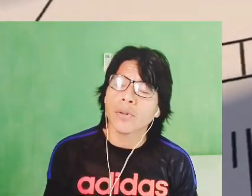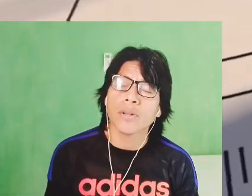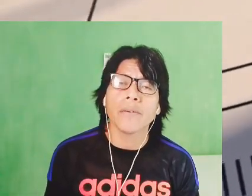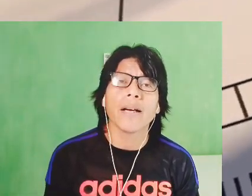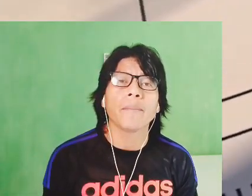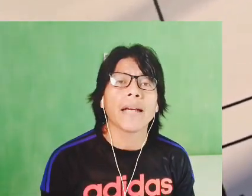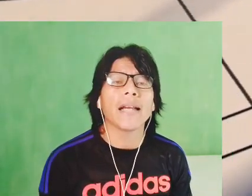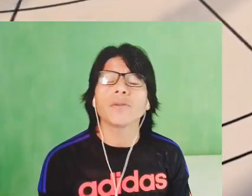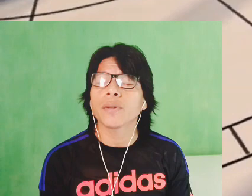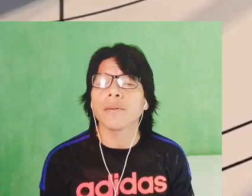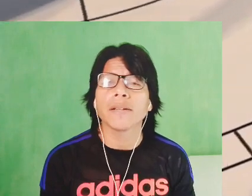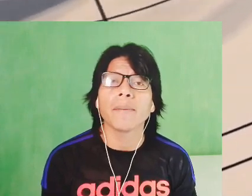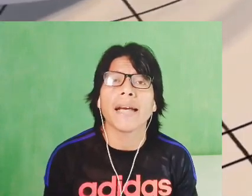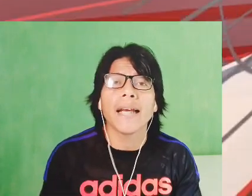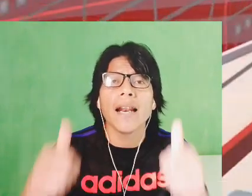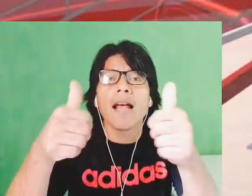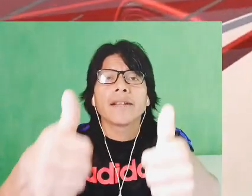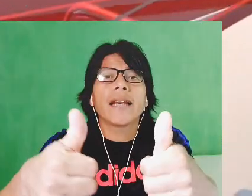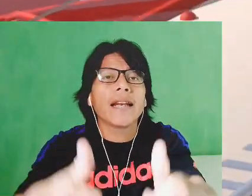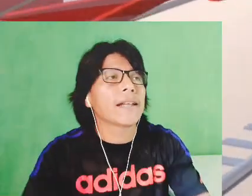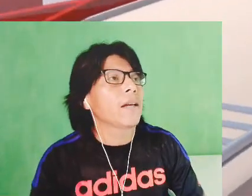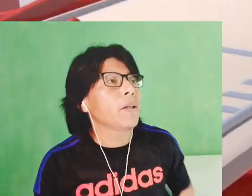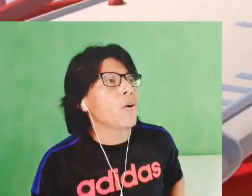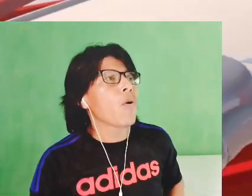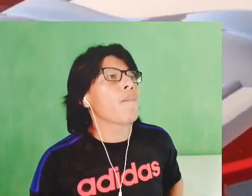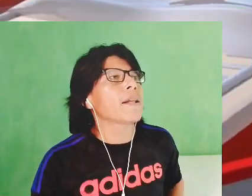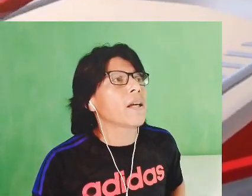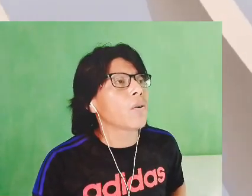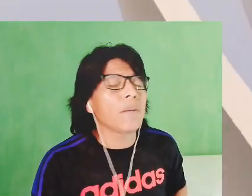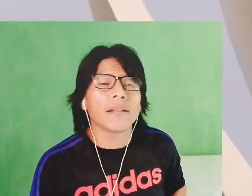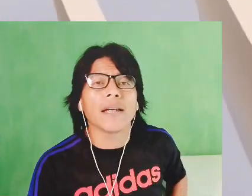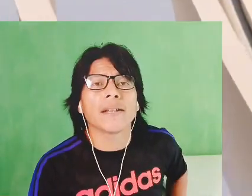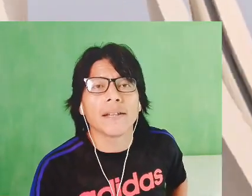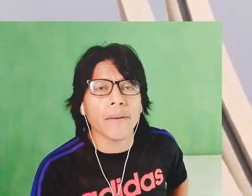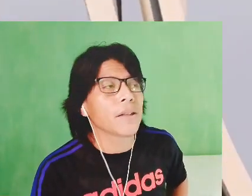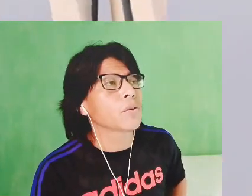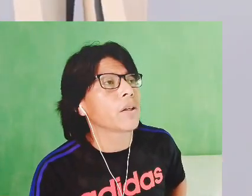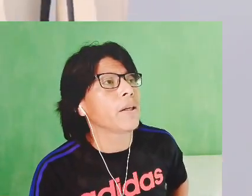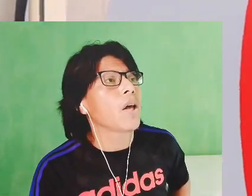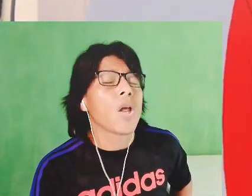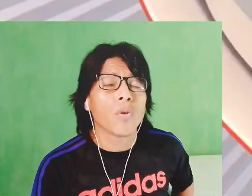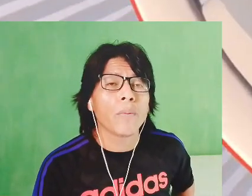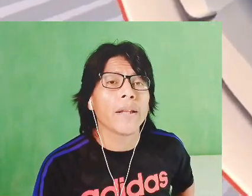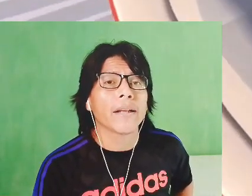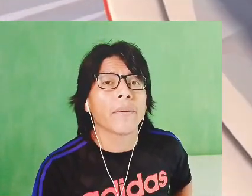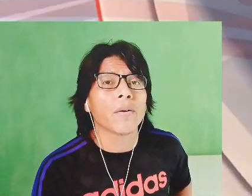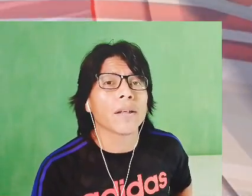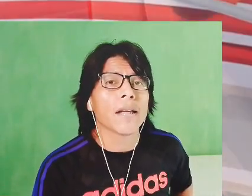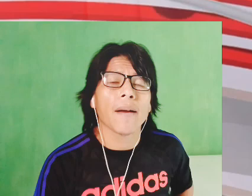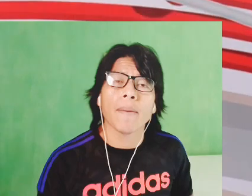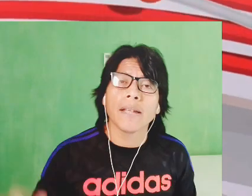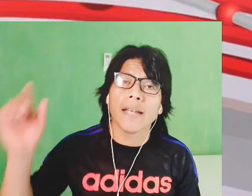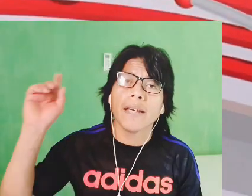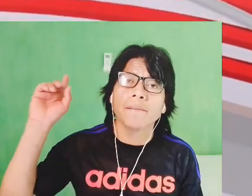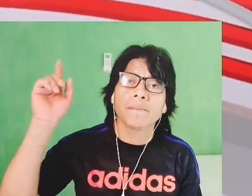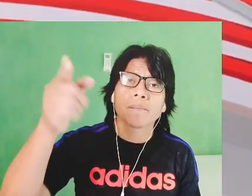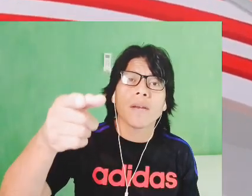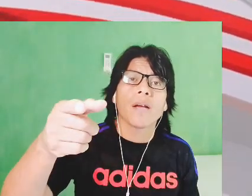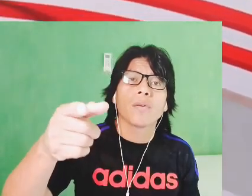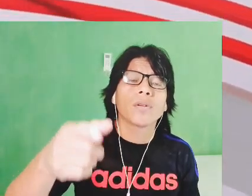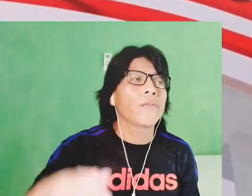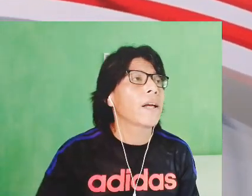invito a que se suscriban a mi canal. Suscríbanse a mi canal. Denle like al video. Compartan, comenten. Y si se van a suscribir, no olviden de activar lo que es la campanita